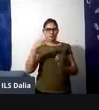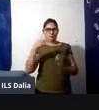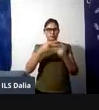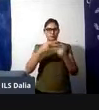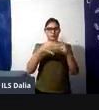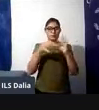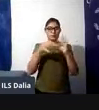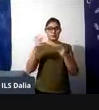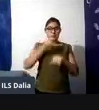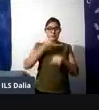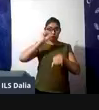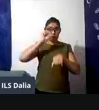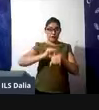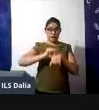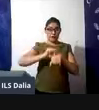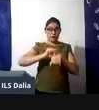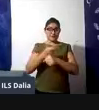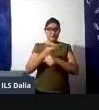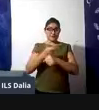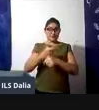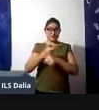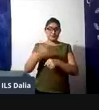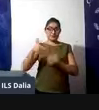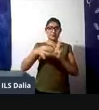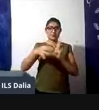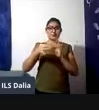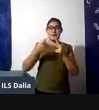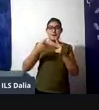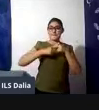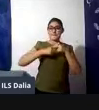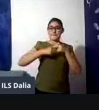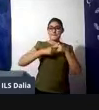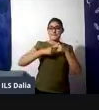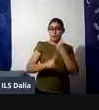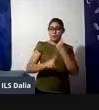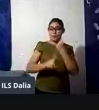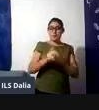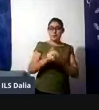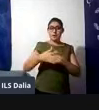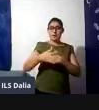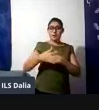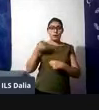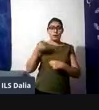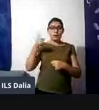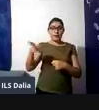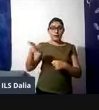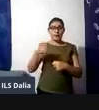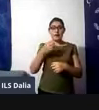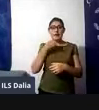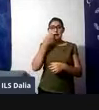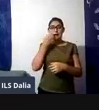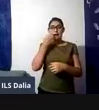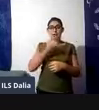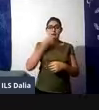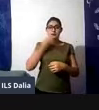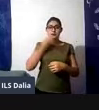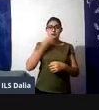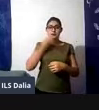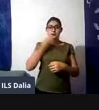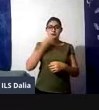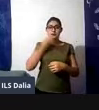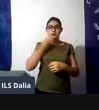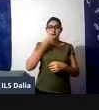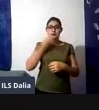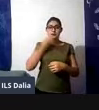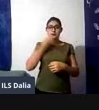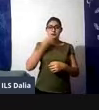fuera mediador escolar. Todos los casos son reales, ¿eh? Este es un chico de Mérida. Cuando le pidieron que fuera